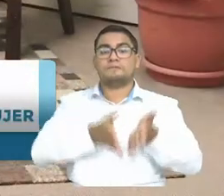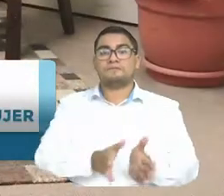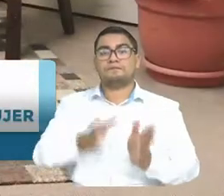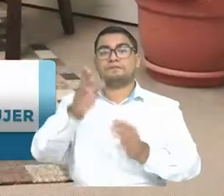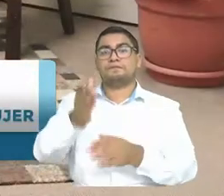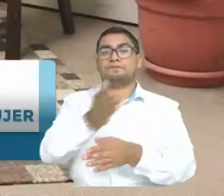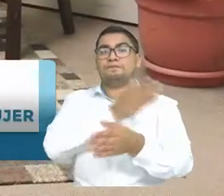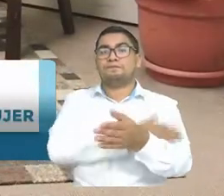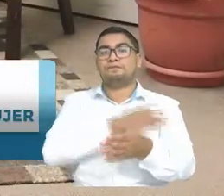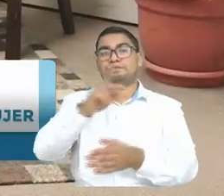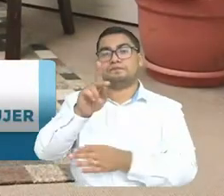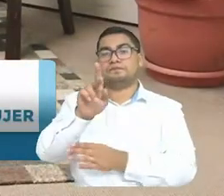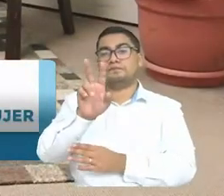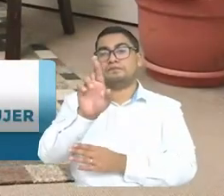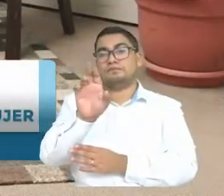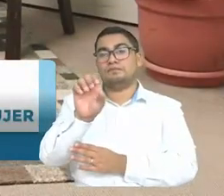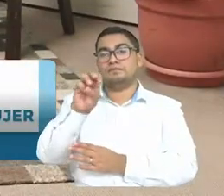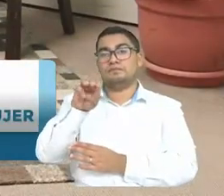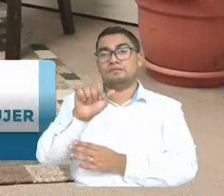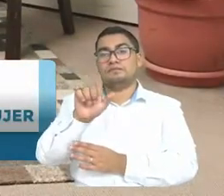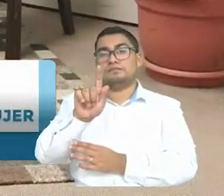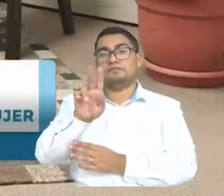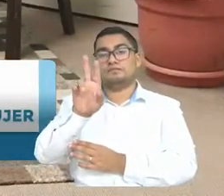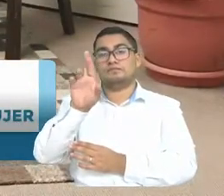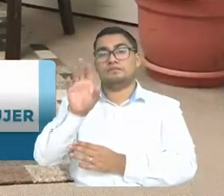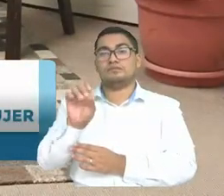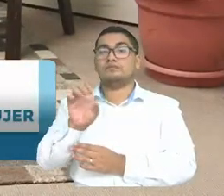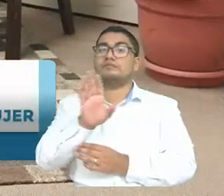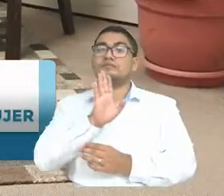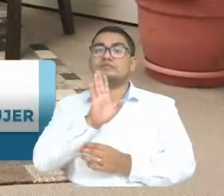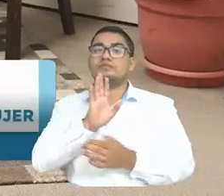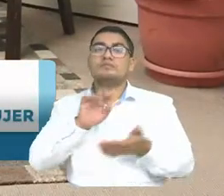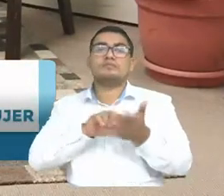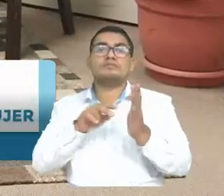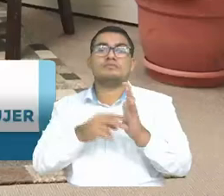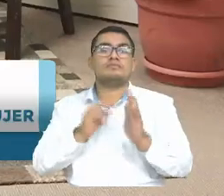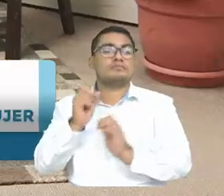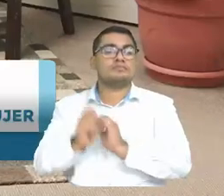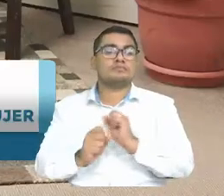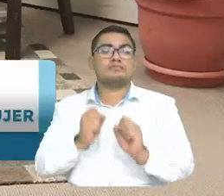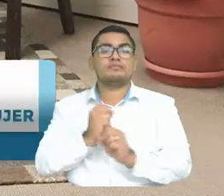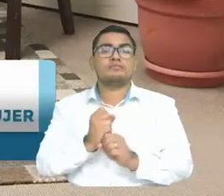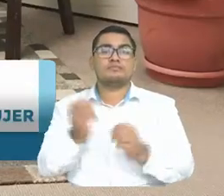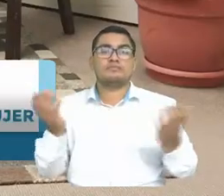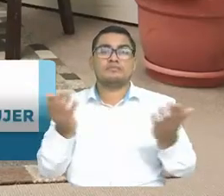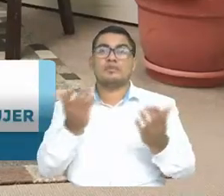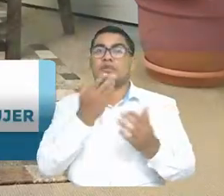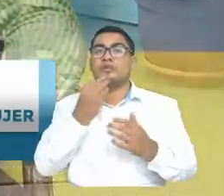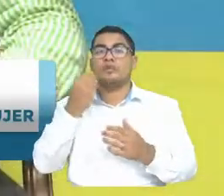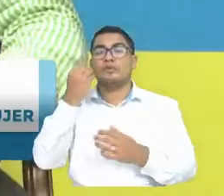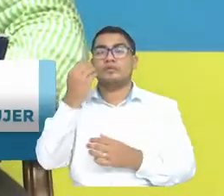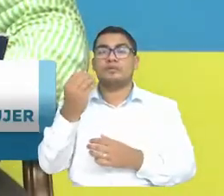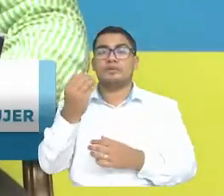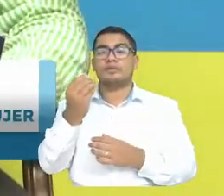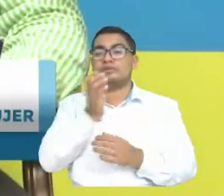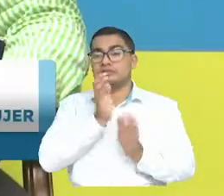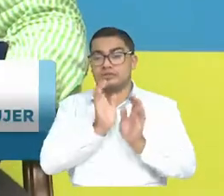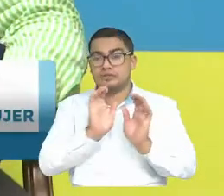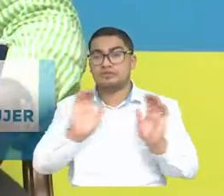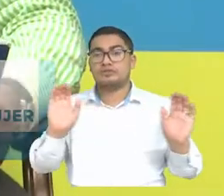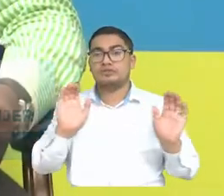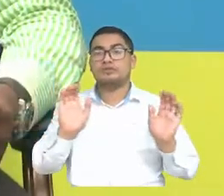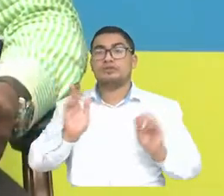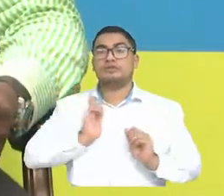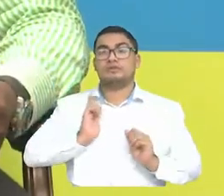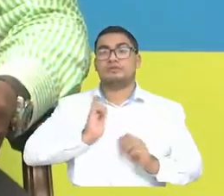Correcto. Ok. Ahora, usted hablaba también sobre las edades de las muchachas cuando son muy niñas,